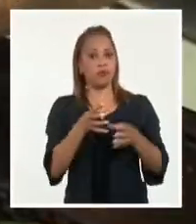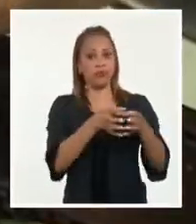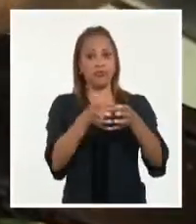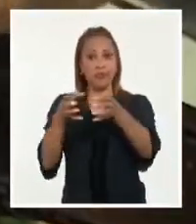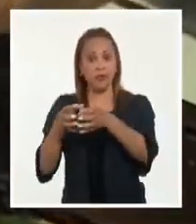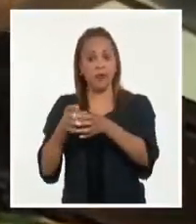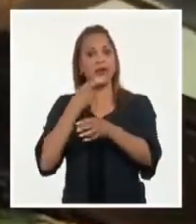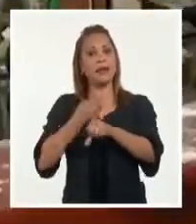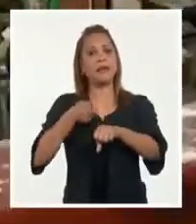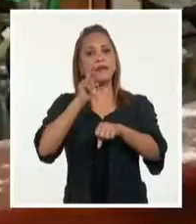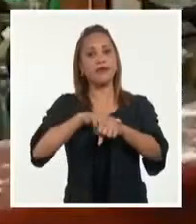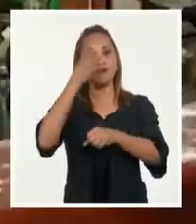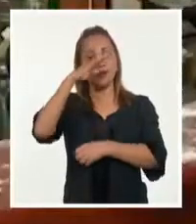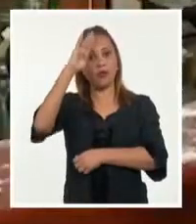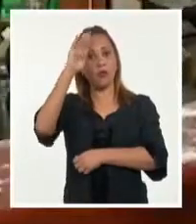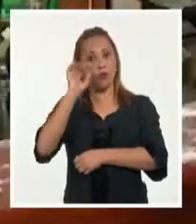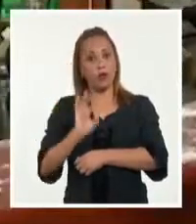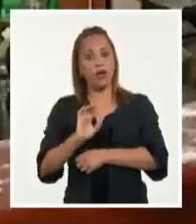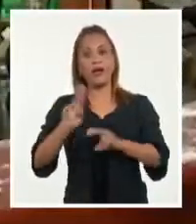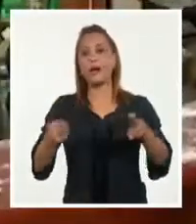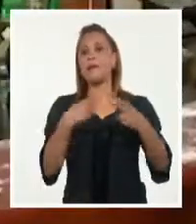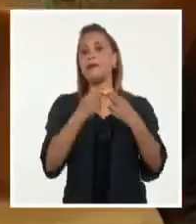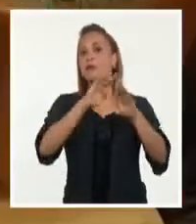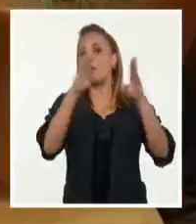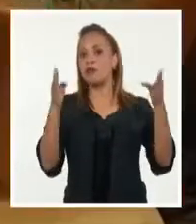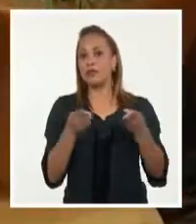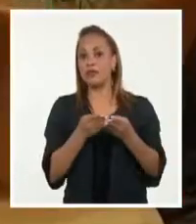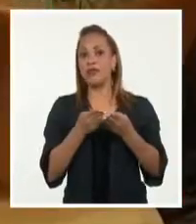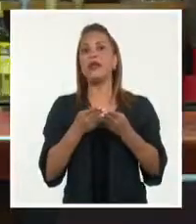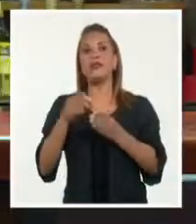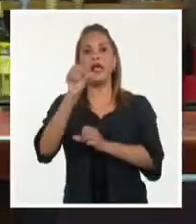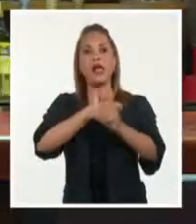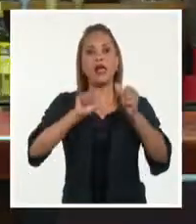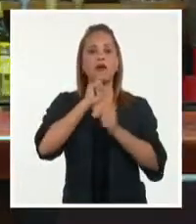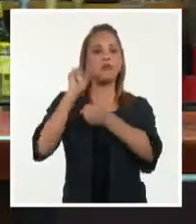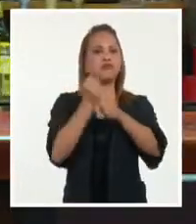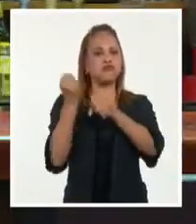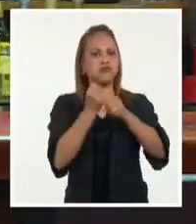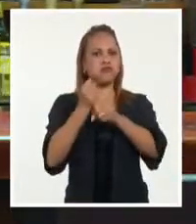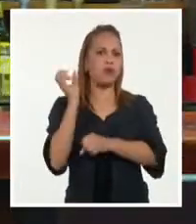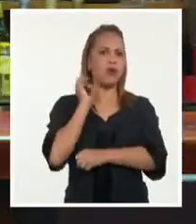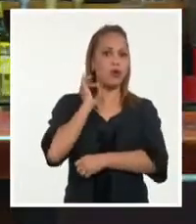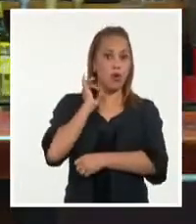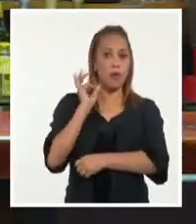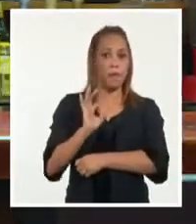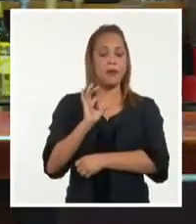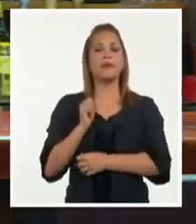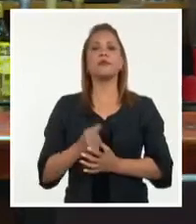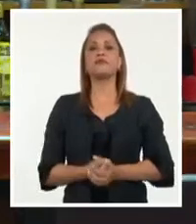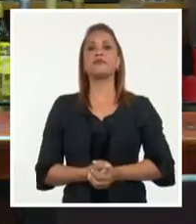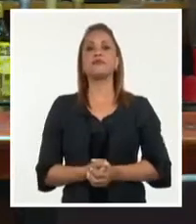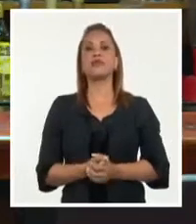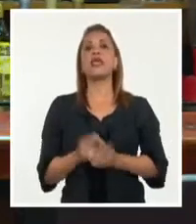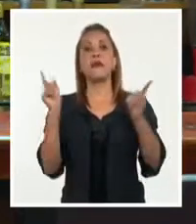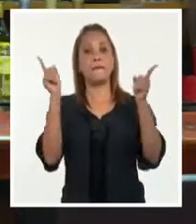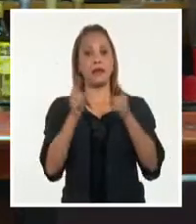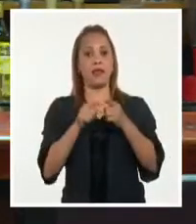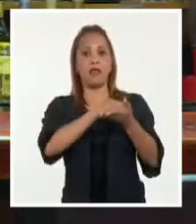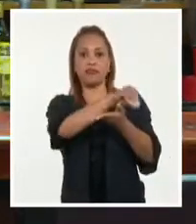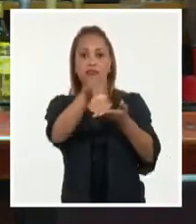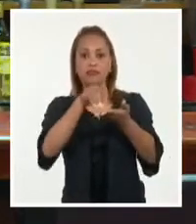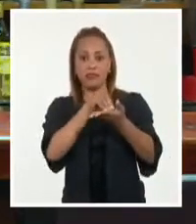representantes por cuba a los campeonatos mundial y panamericanos de coctelería para ver unas correcciones dentro de la